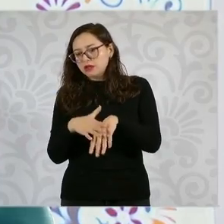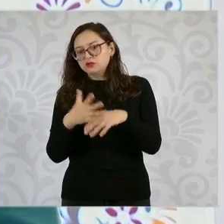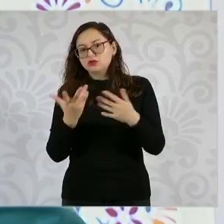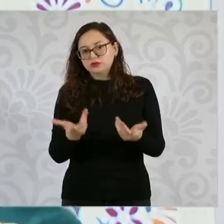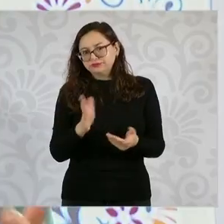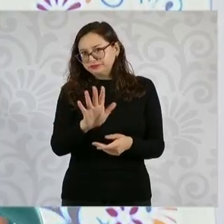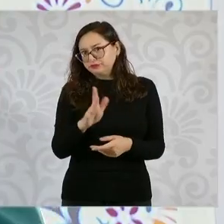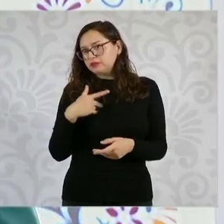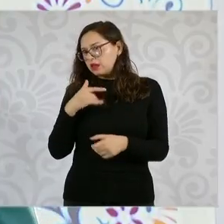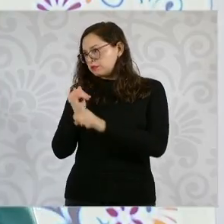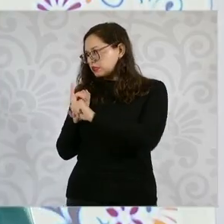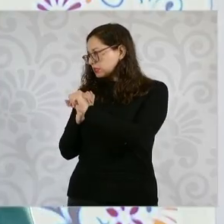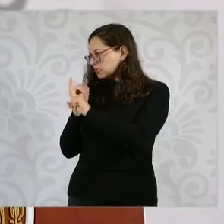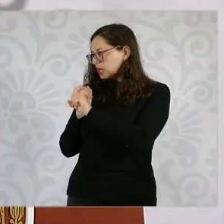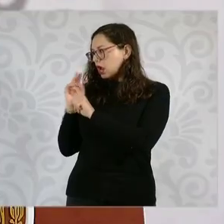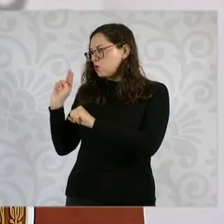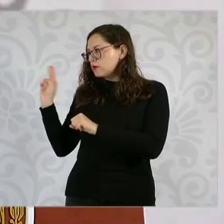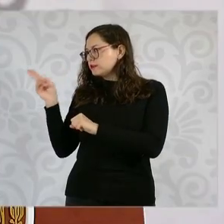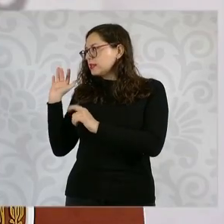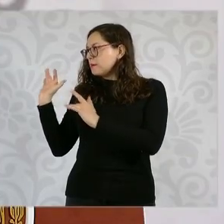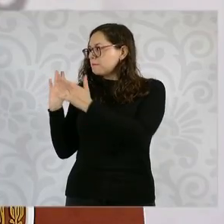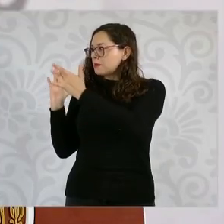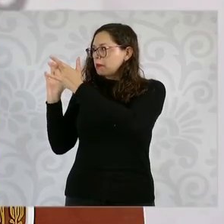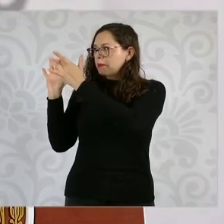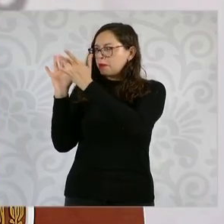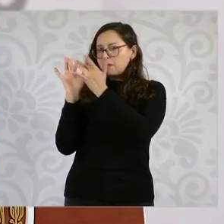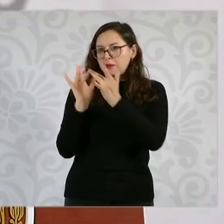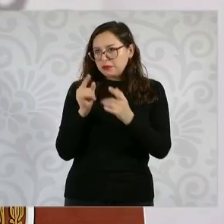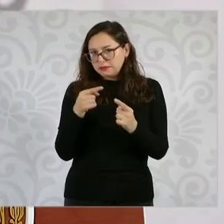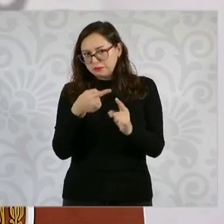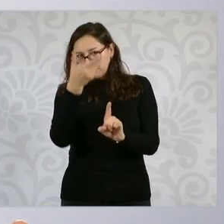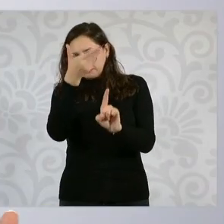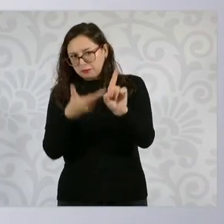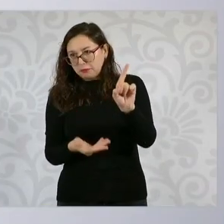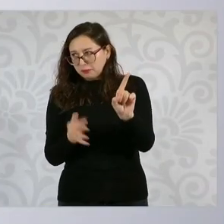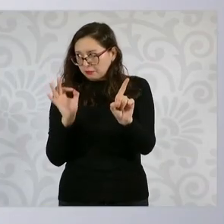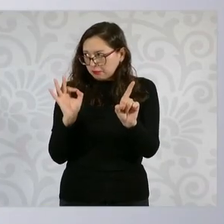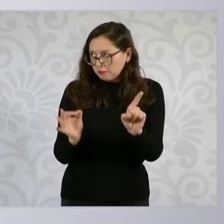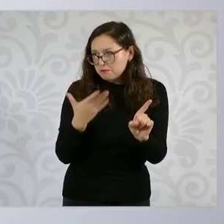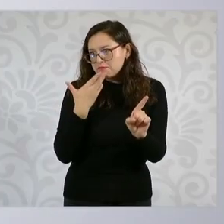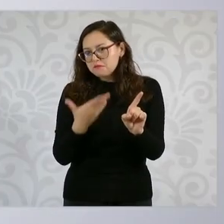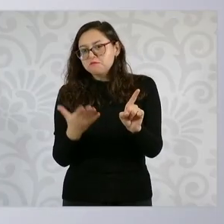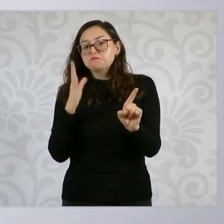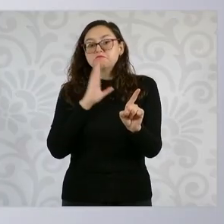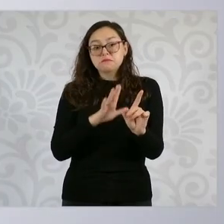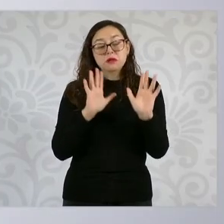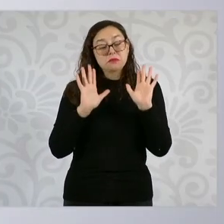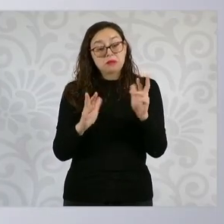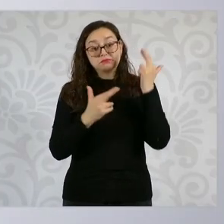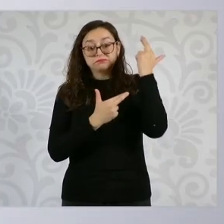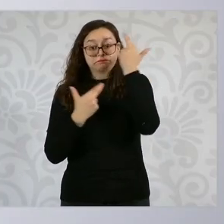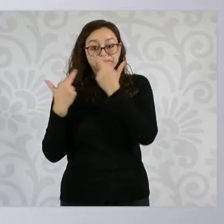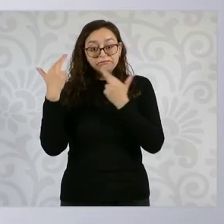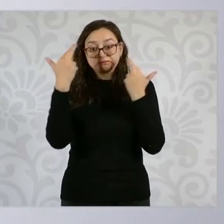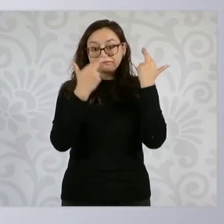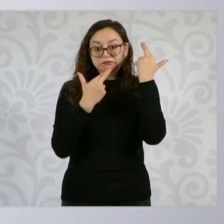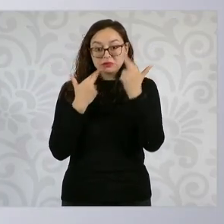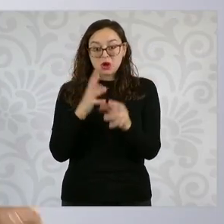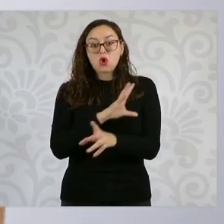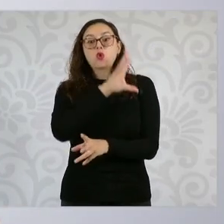las consultas necesarias a las universidades para que este comité pues tenga esa